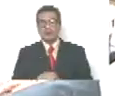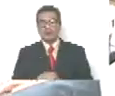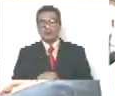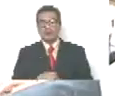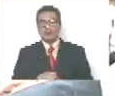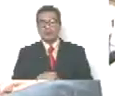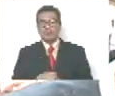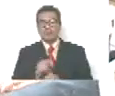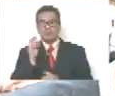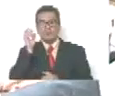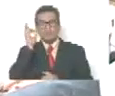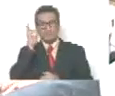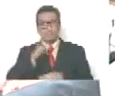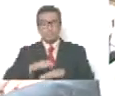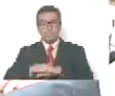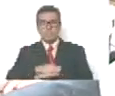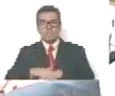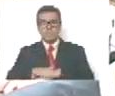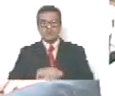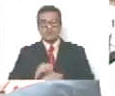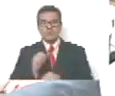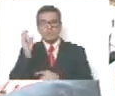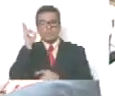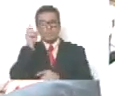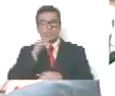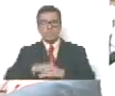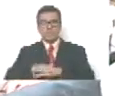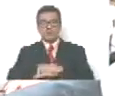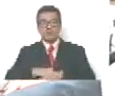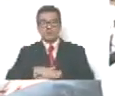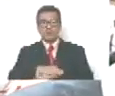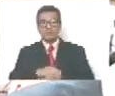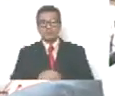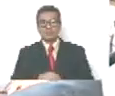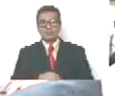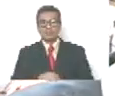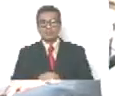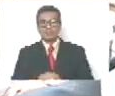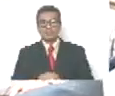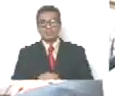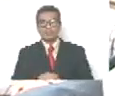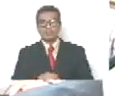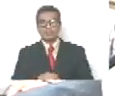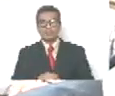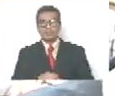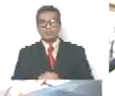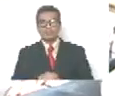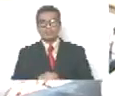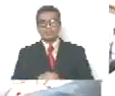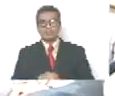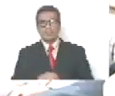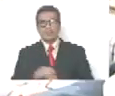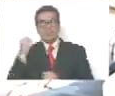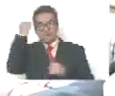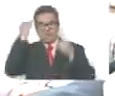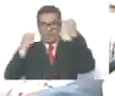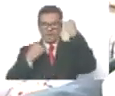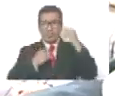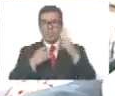vida de este pueblo. Hagamos, levantemos, pongamos en el viento las ideas universales